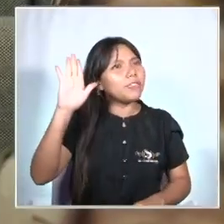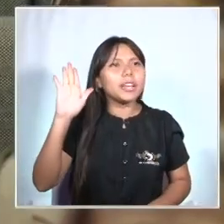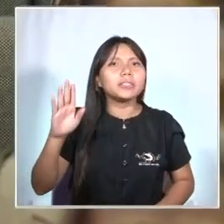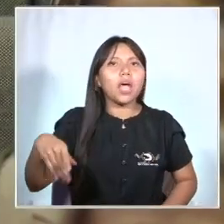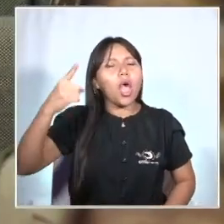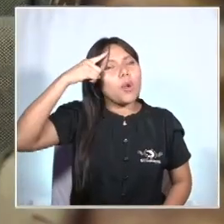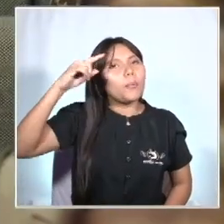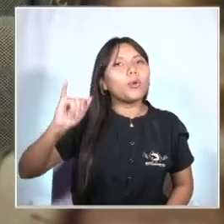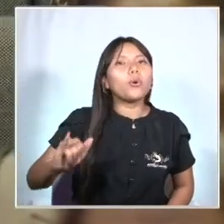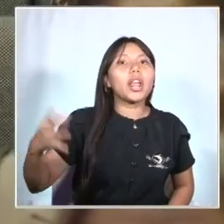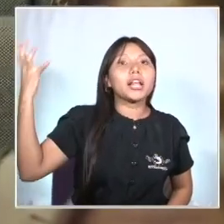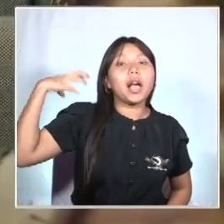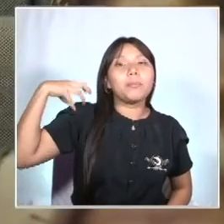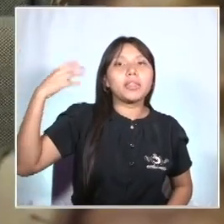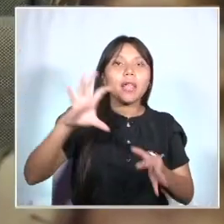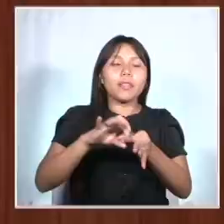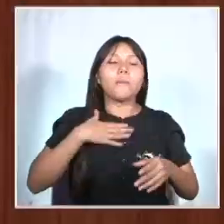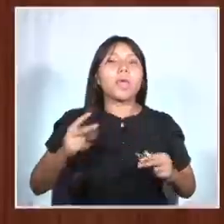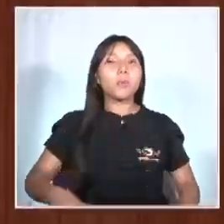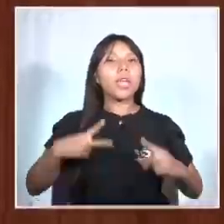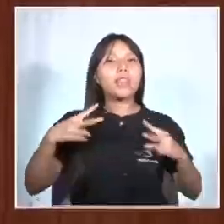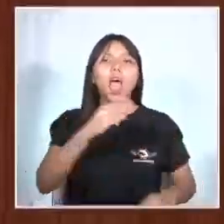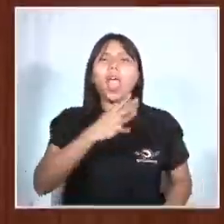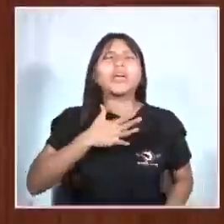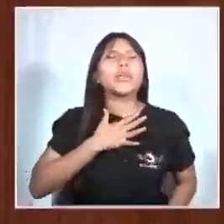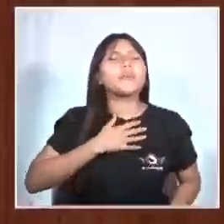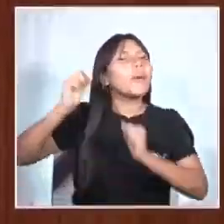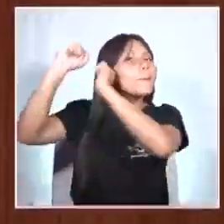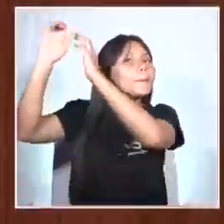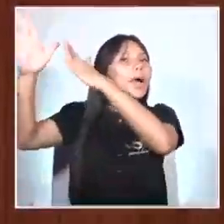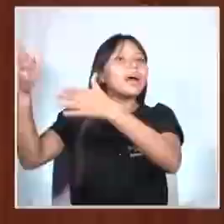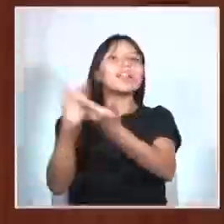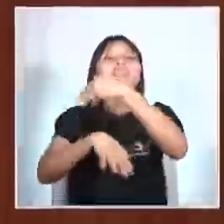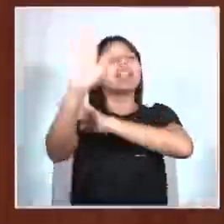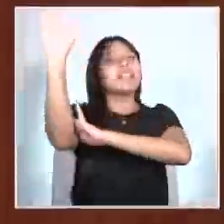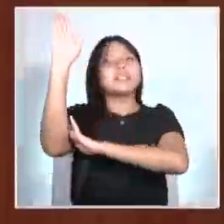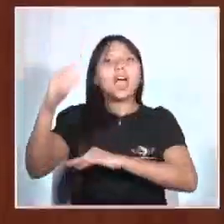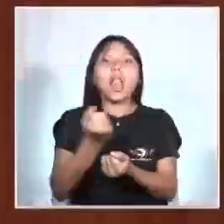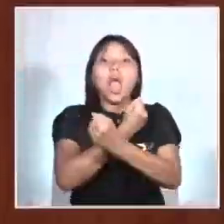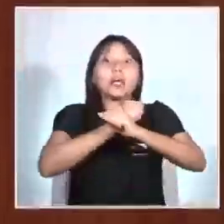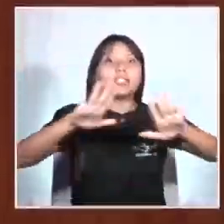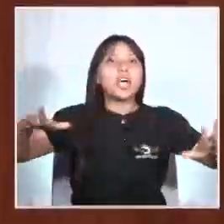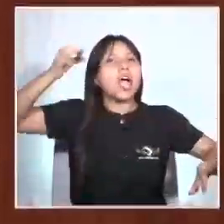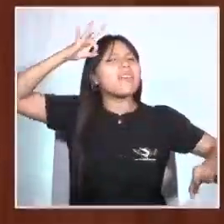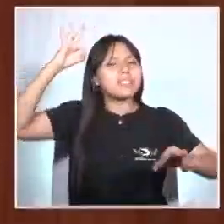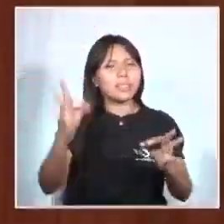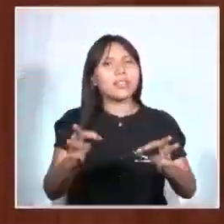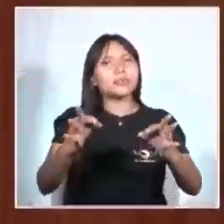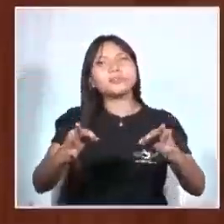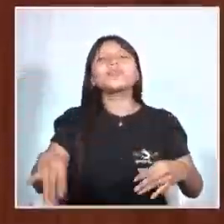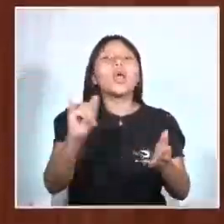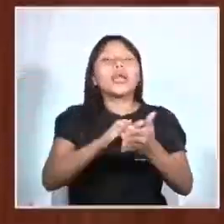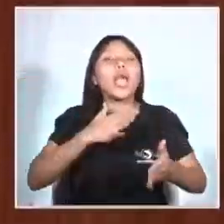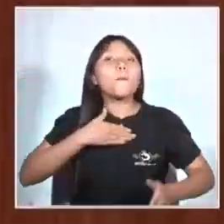el dueño de mi vida. Y mi Padre Celestial ya decidió que